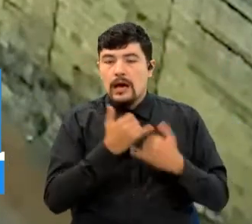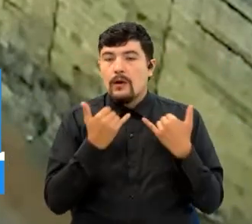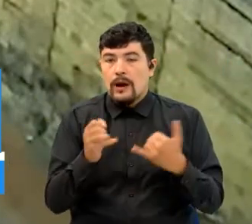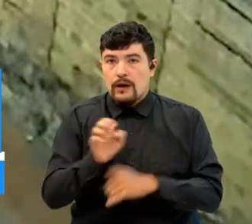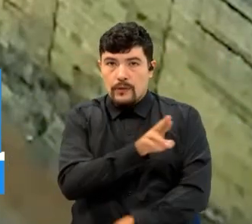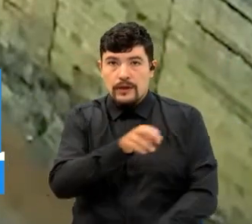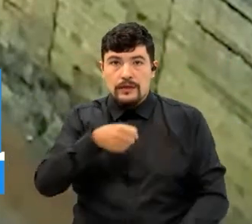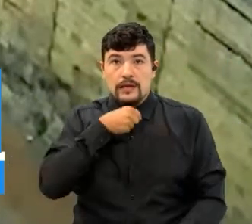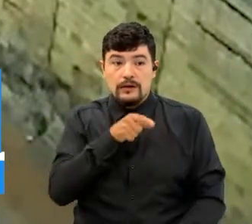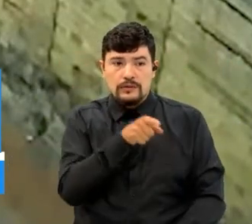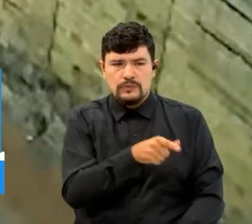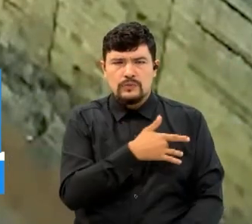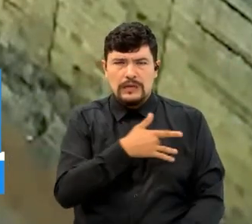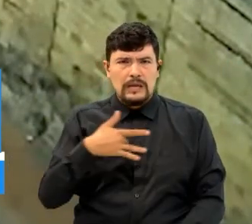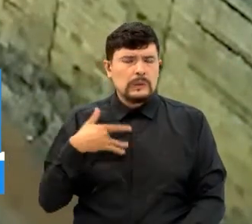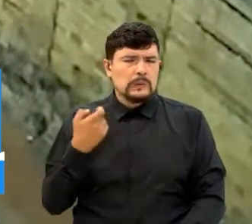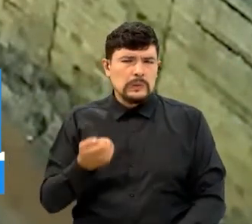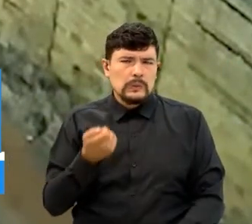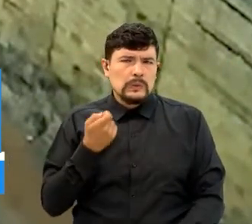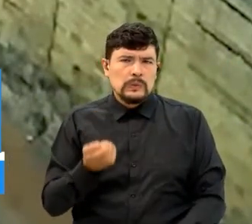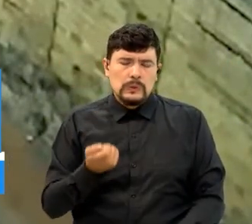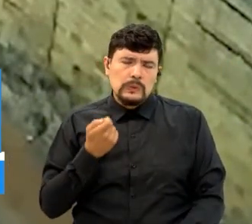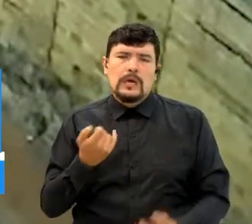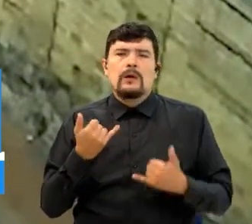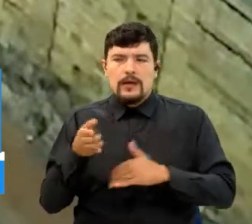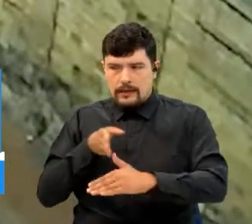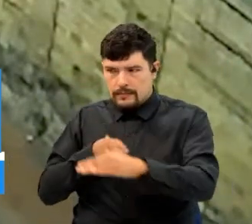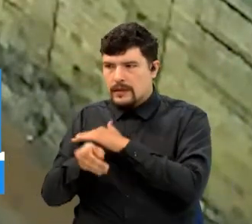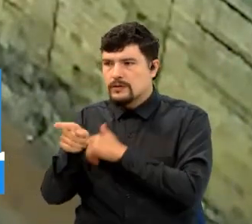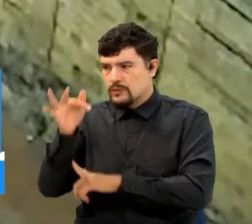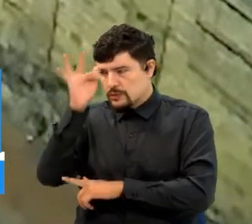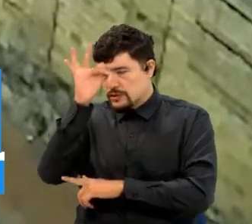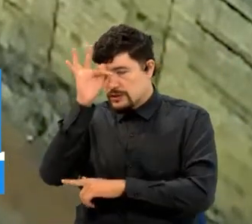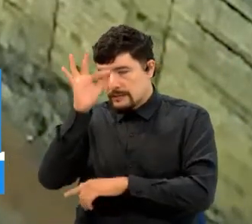conoció que se encuentra en delicado estado de salud recibiendo atención médica especializada.